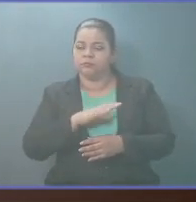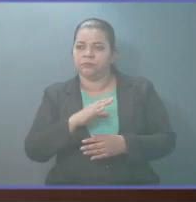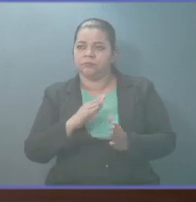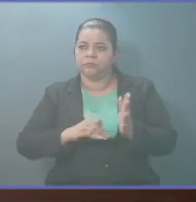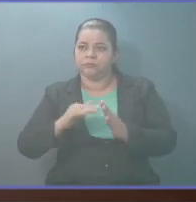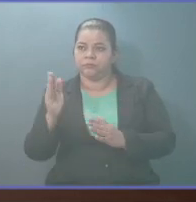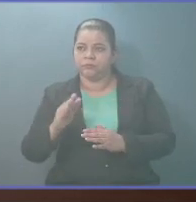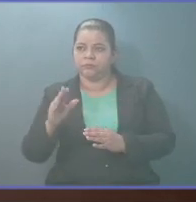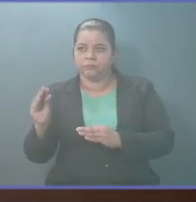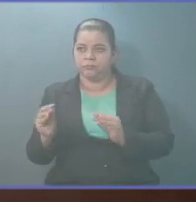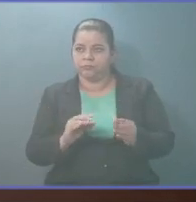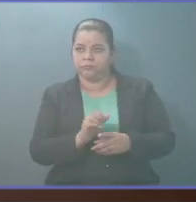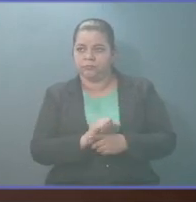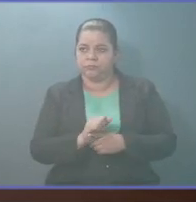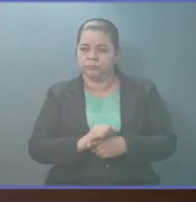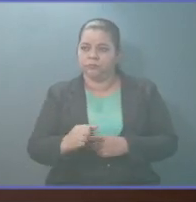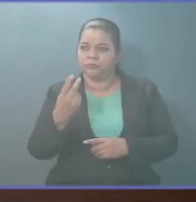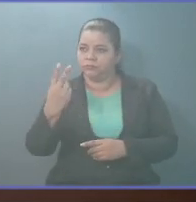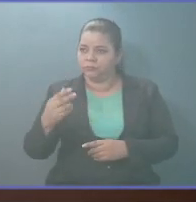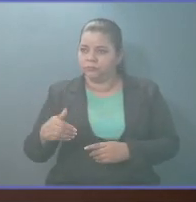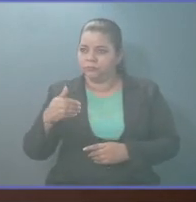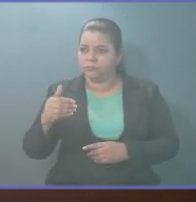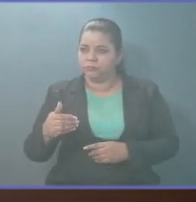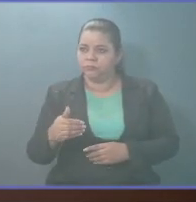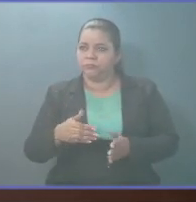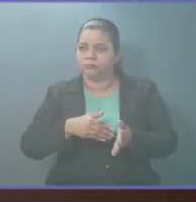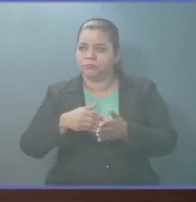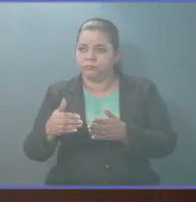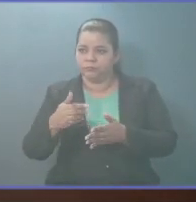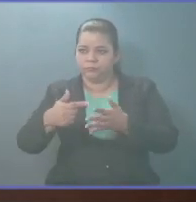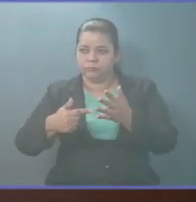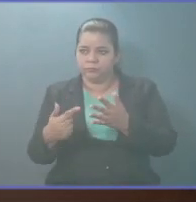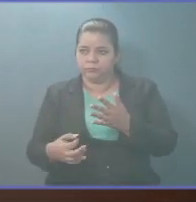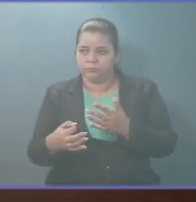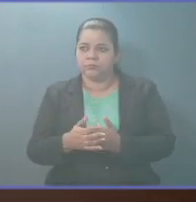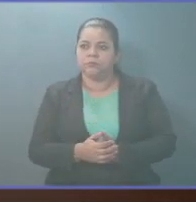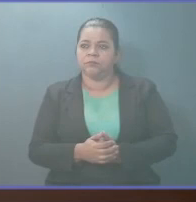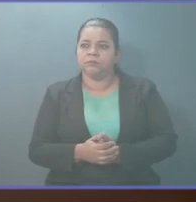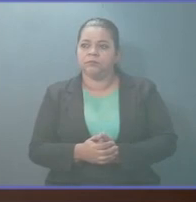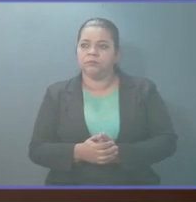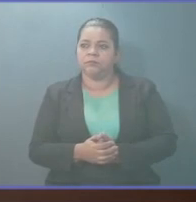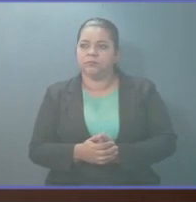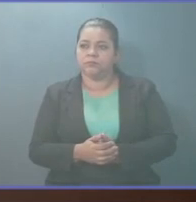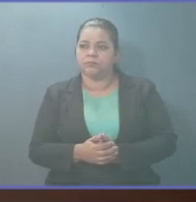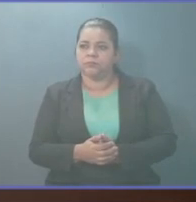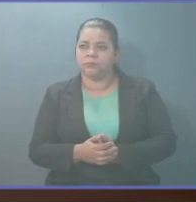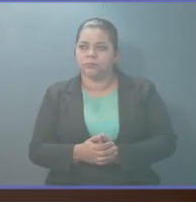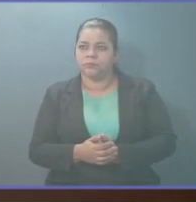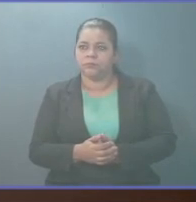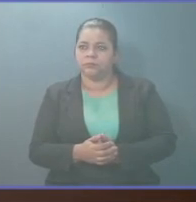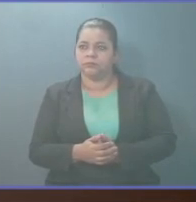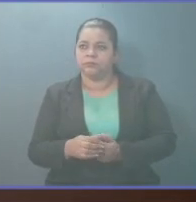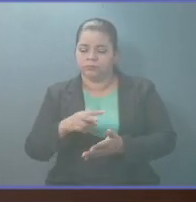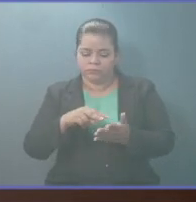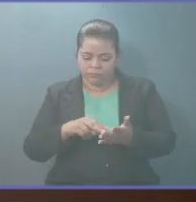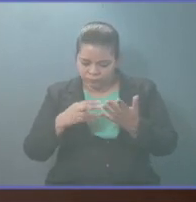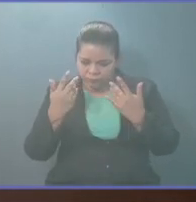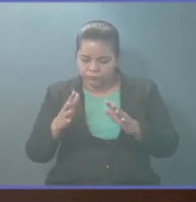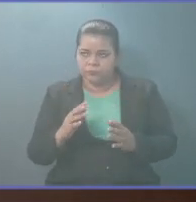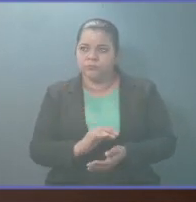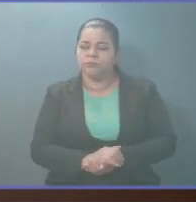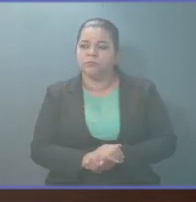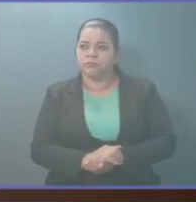Entonces, lo Sen- conveniente sería Mantenerlo como se ha sugerido. en esa parte inicial. Sí. Ok, entonces,